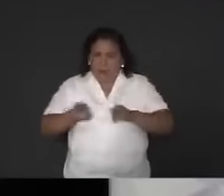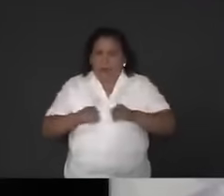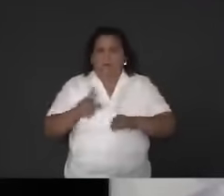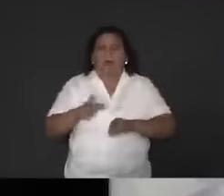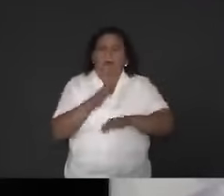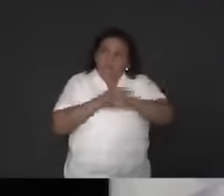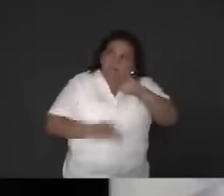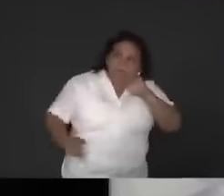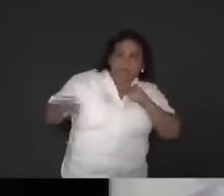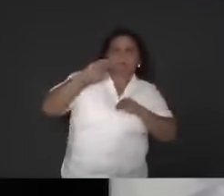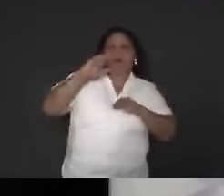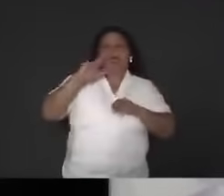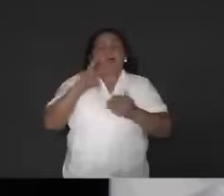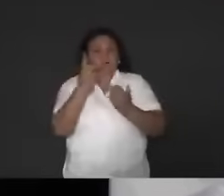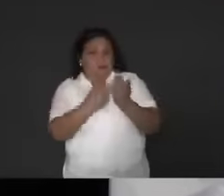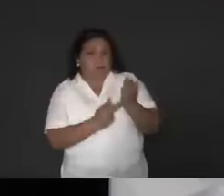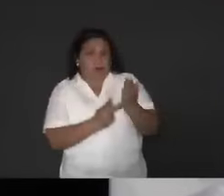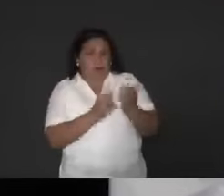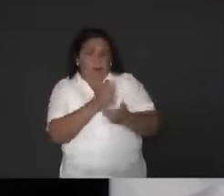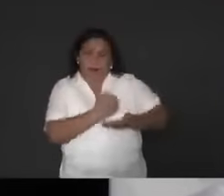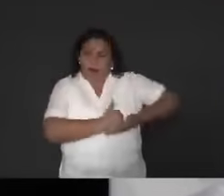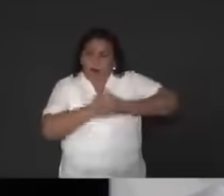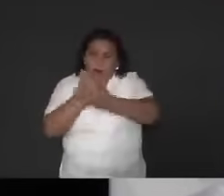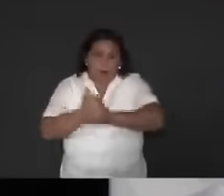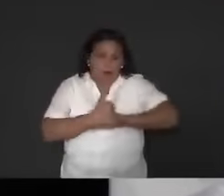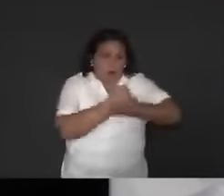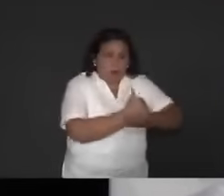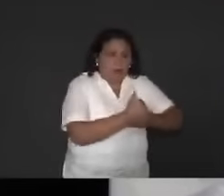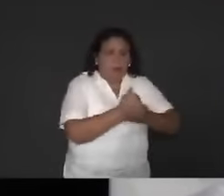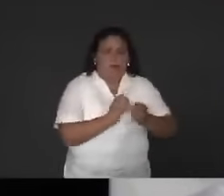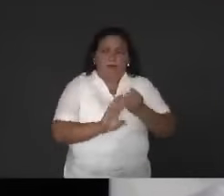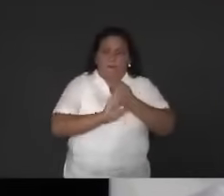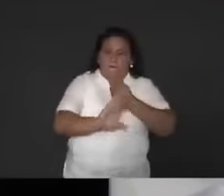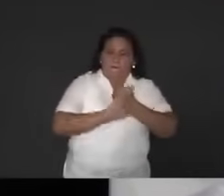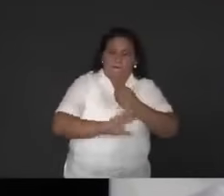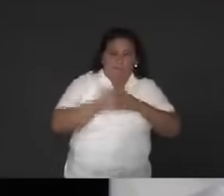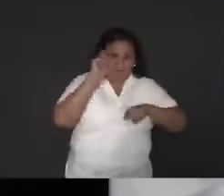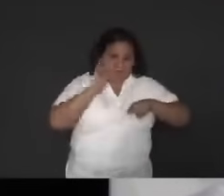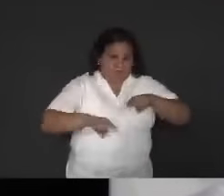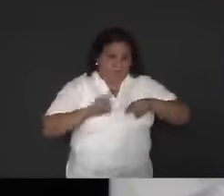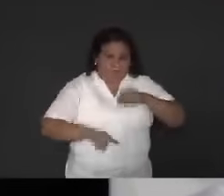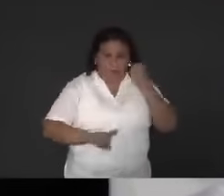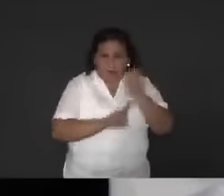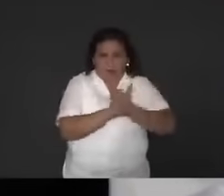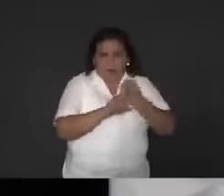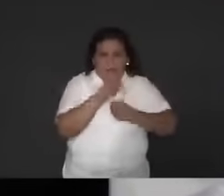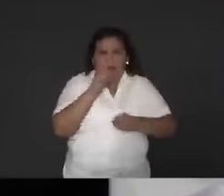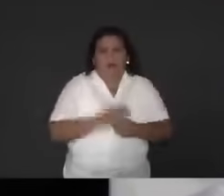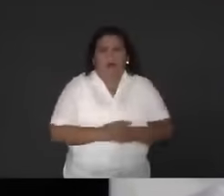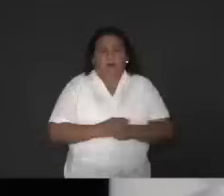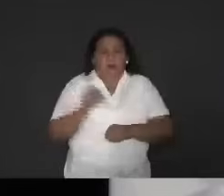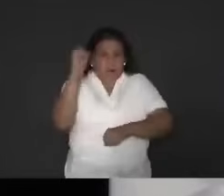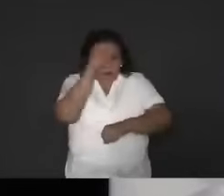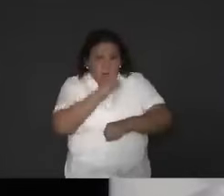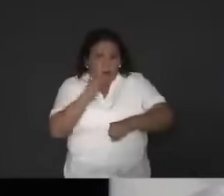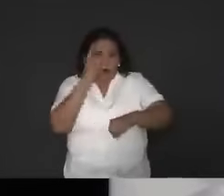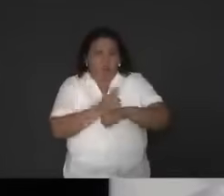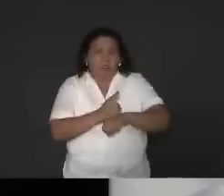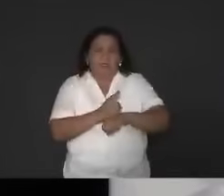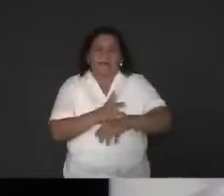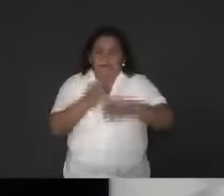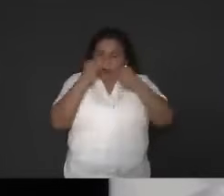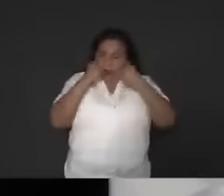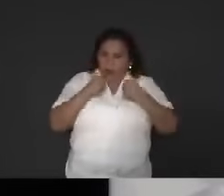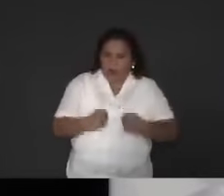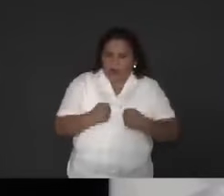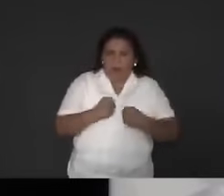poder incrementar los programas que ayuden a la prevención del delito. Un lugar que da oportunidades, un lugar que genera